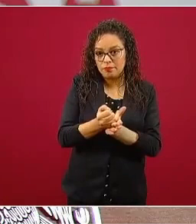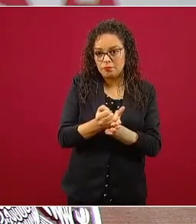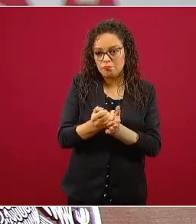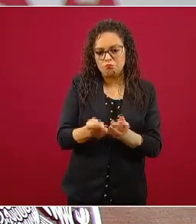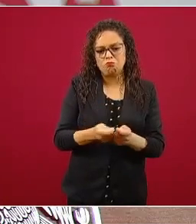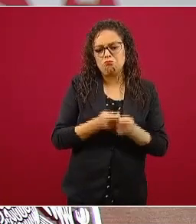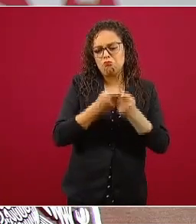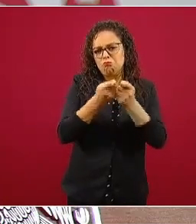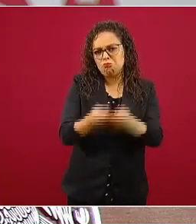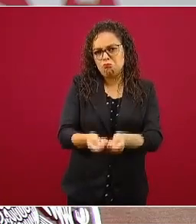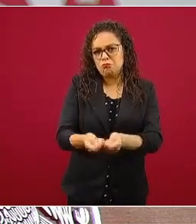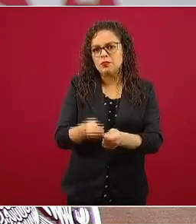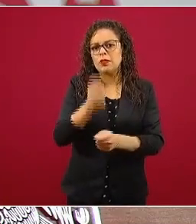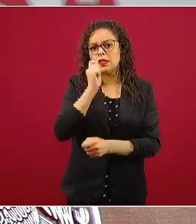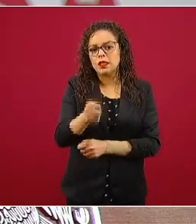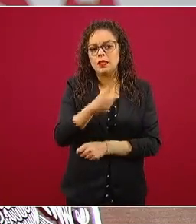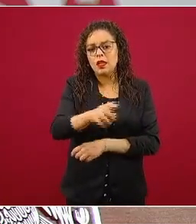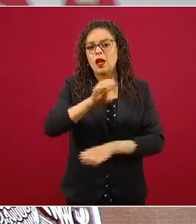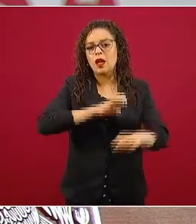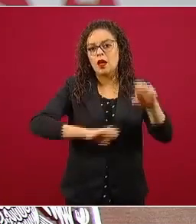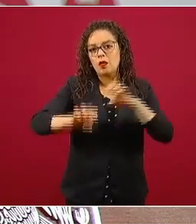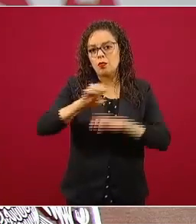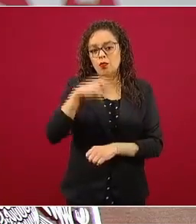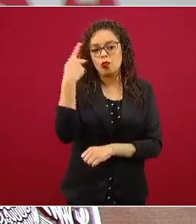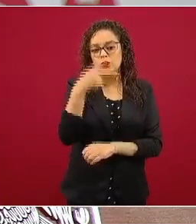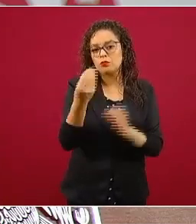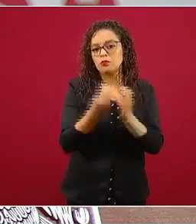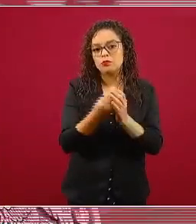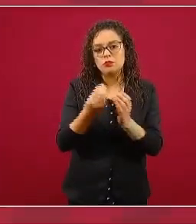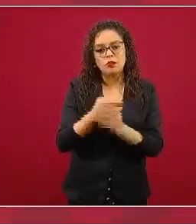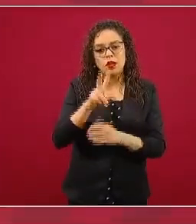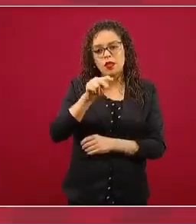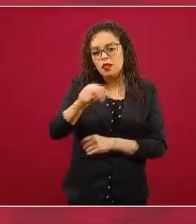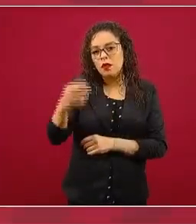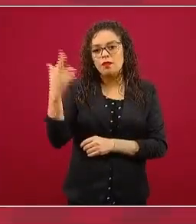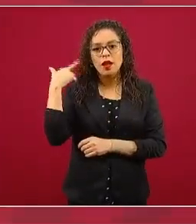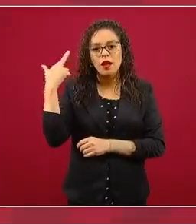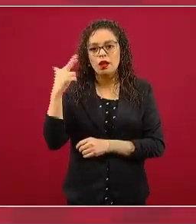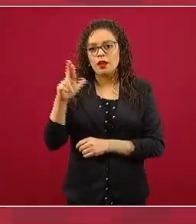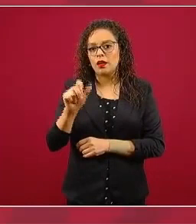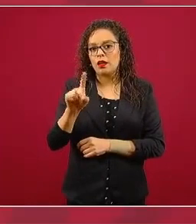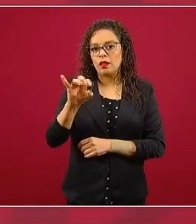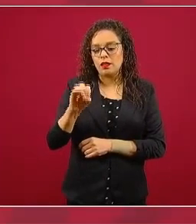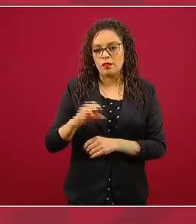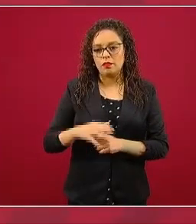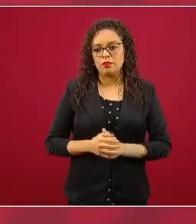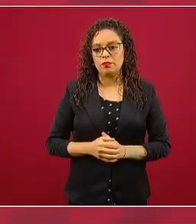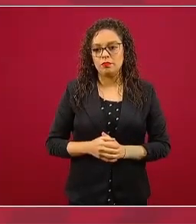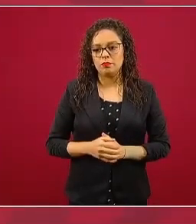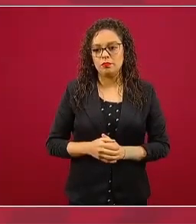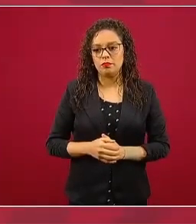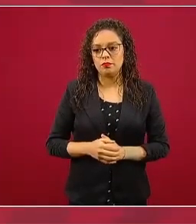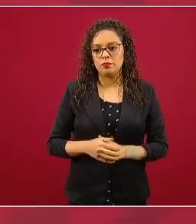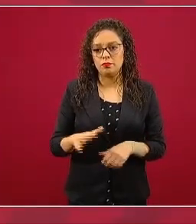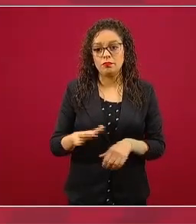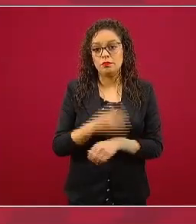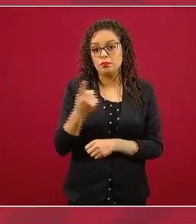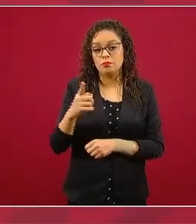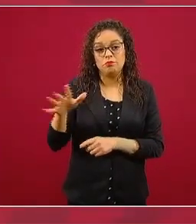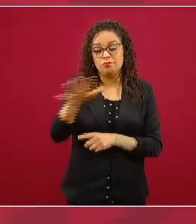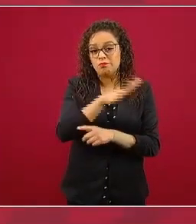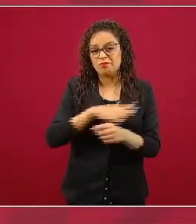entregarlos a la empresa de la radio y la televisión porque están atravesando por una situación como todos,